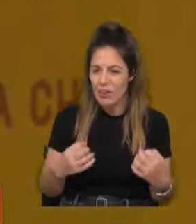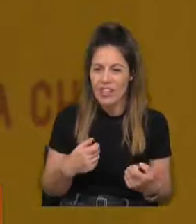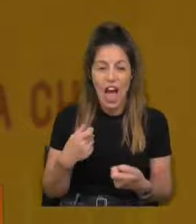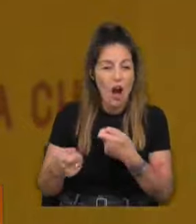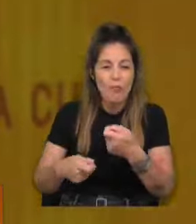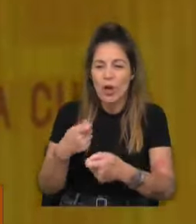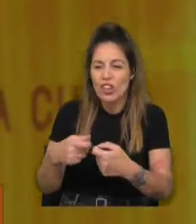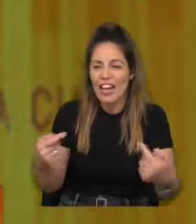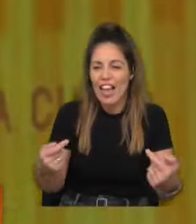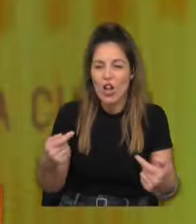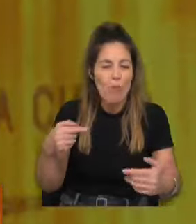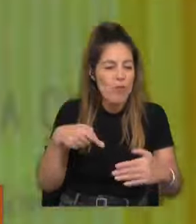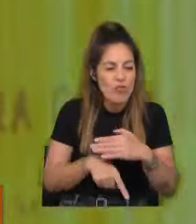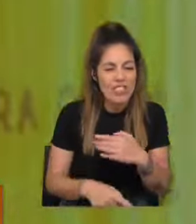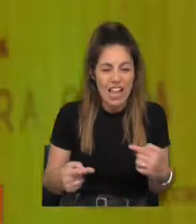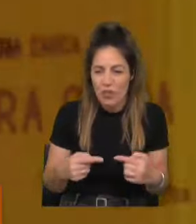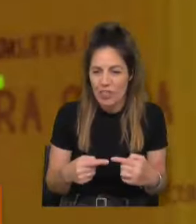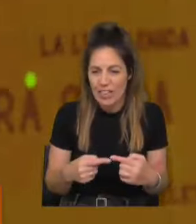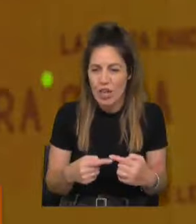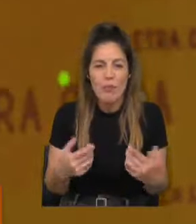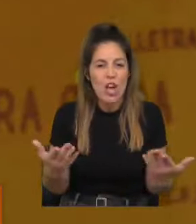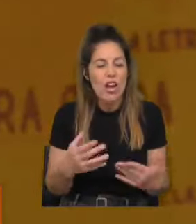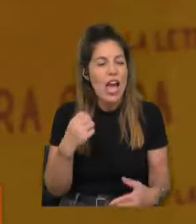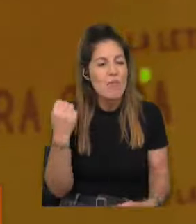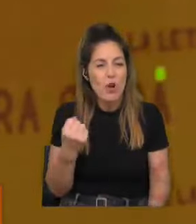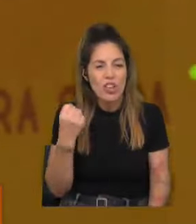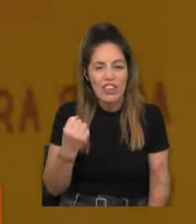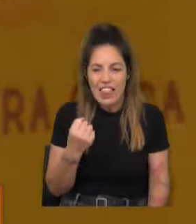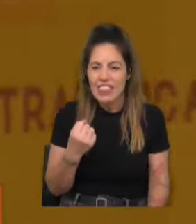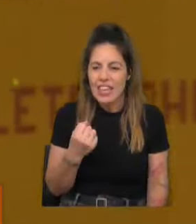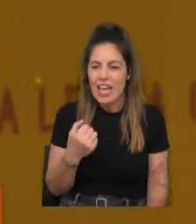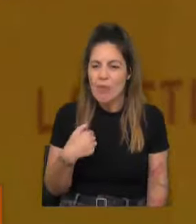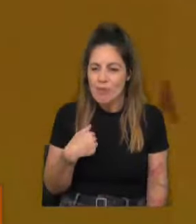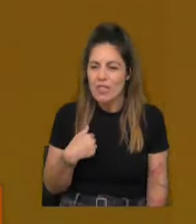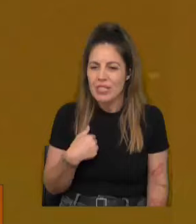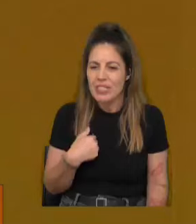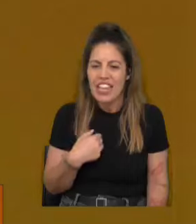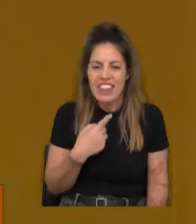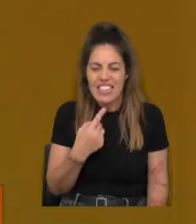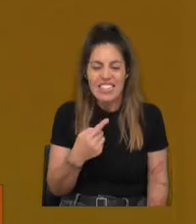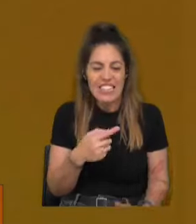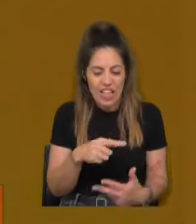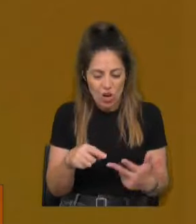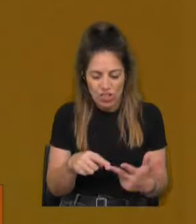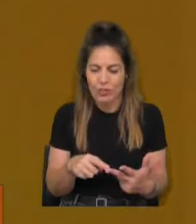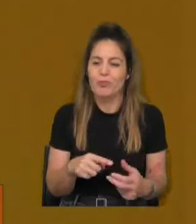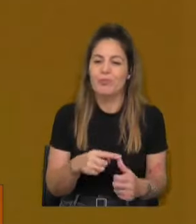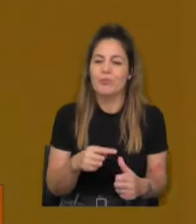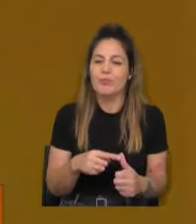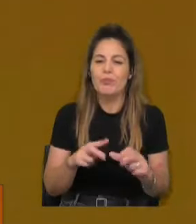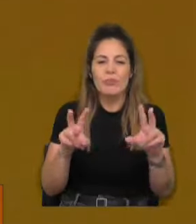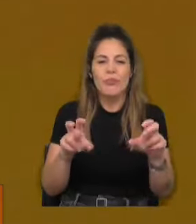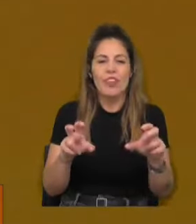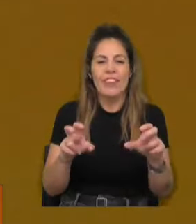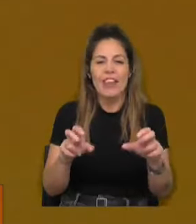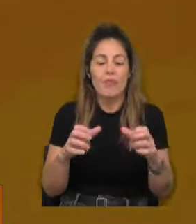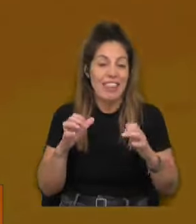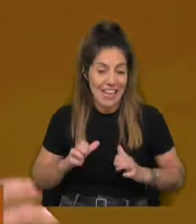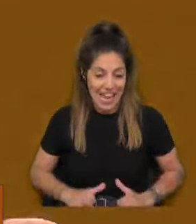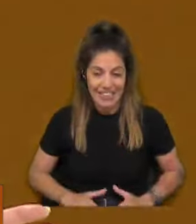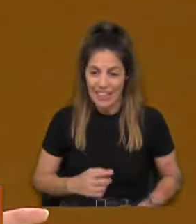algo que profundizar el debate en otros términos pero me parece importante a A mi criterio personal Resaltar tres cosas el tema del papel de la ética en la